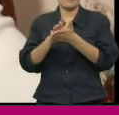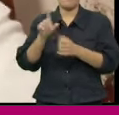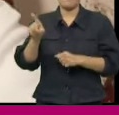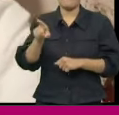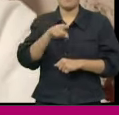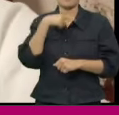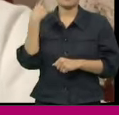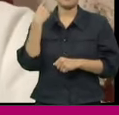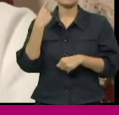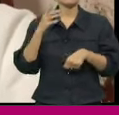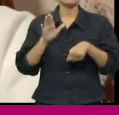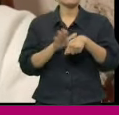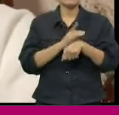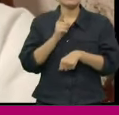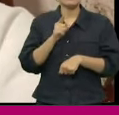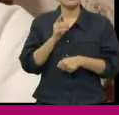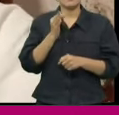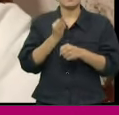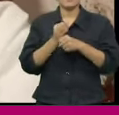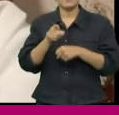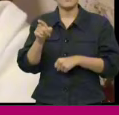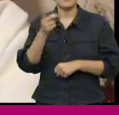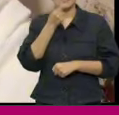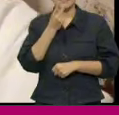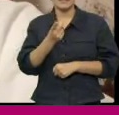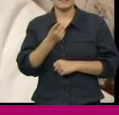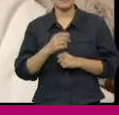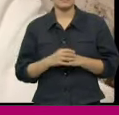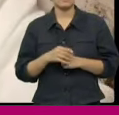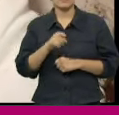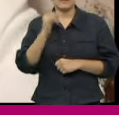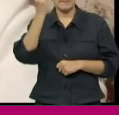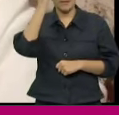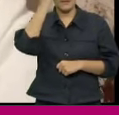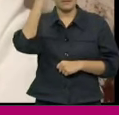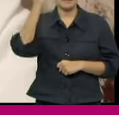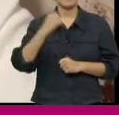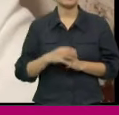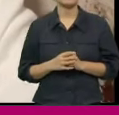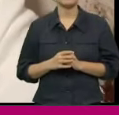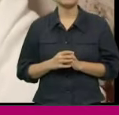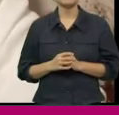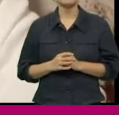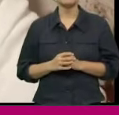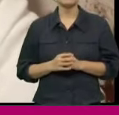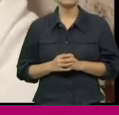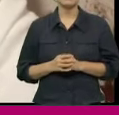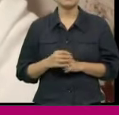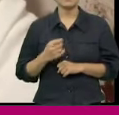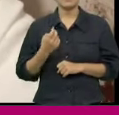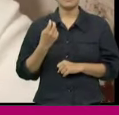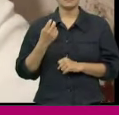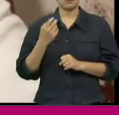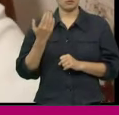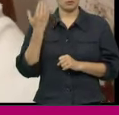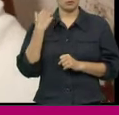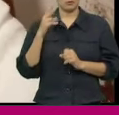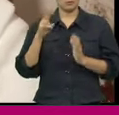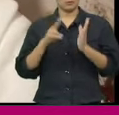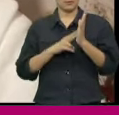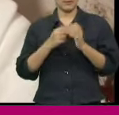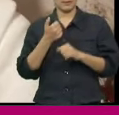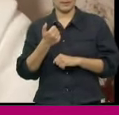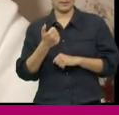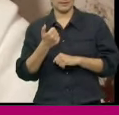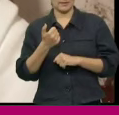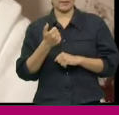porque la argumentación es falaz cuando se dice, imagínense que equipara la elección fraudulenta de 2006, donde pedimos